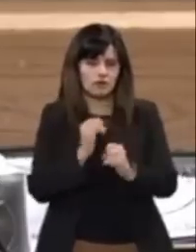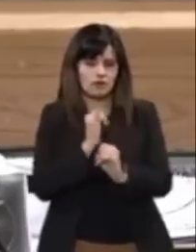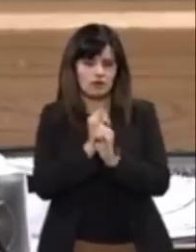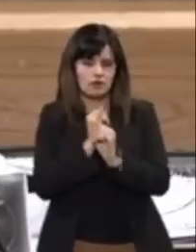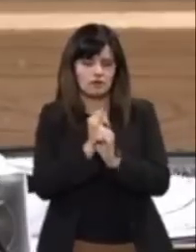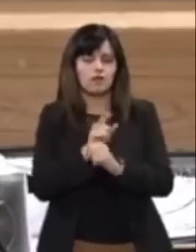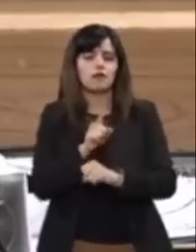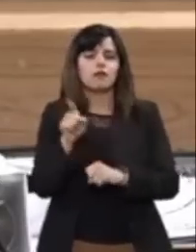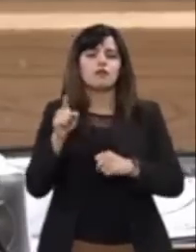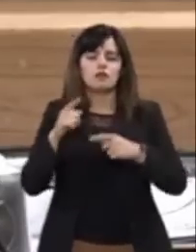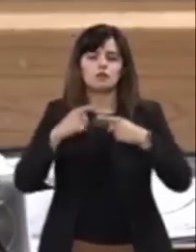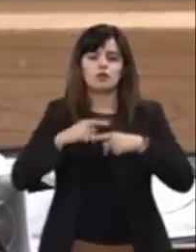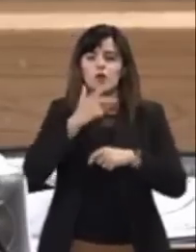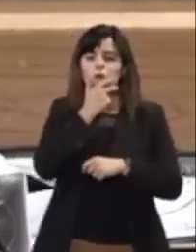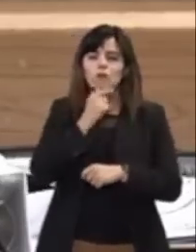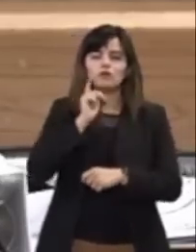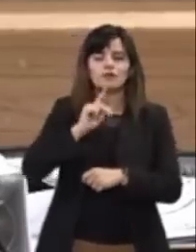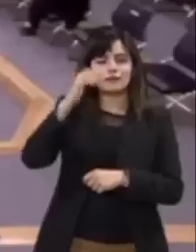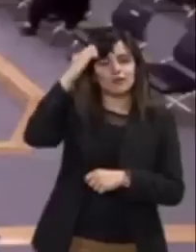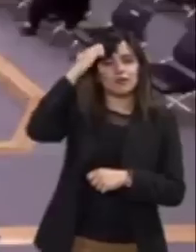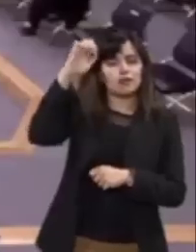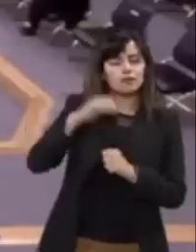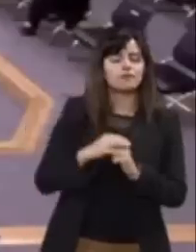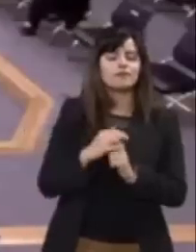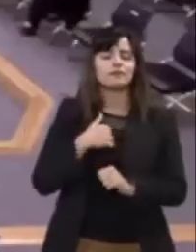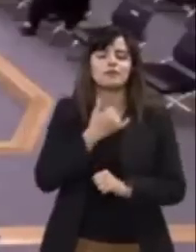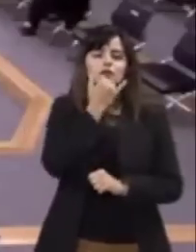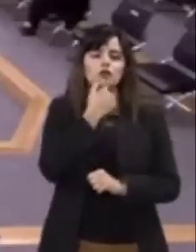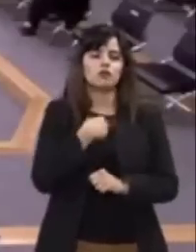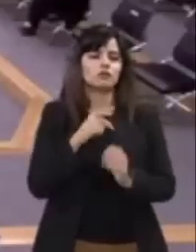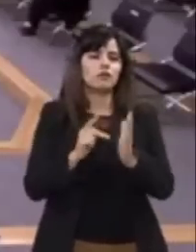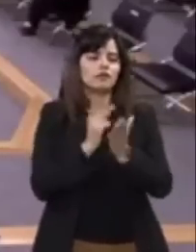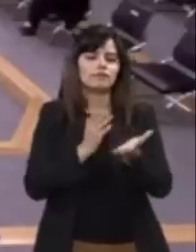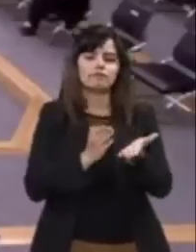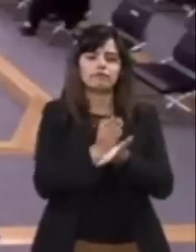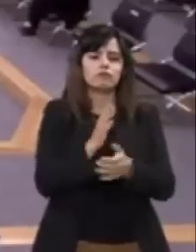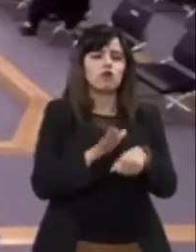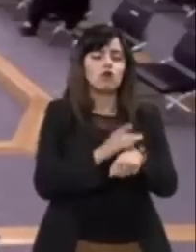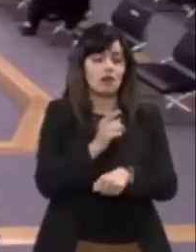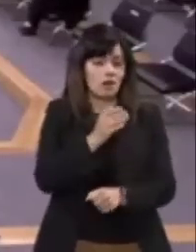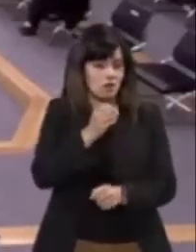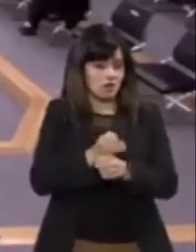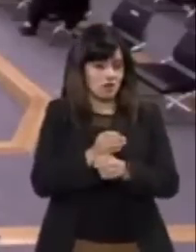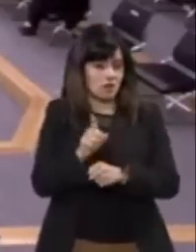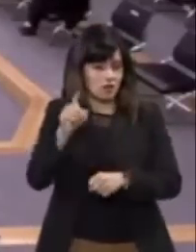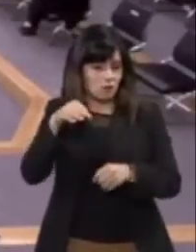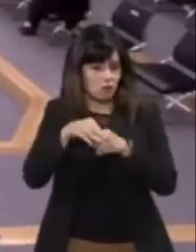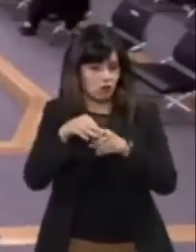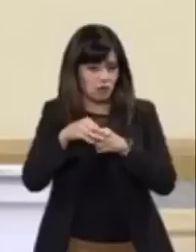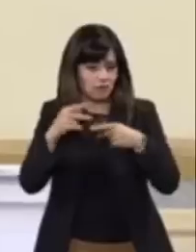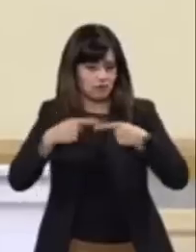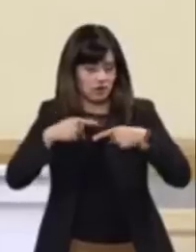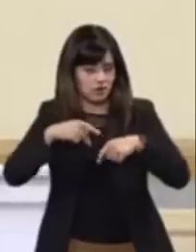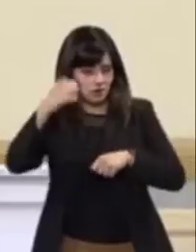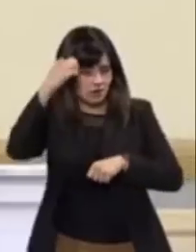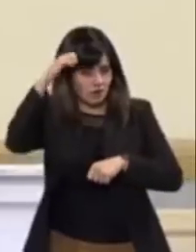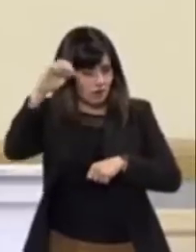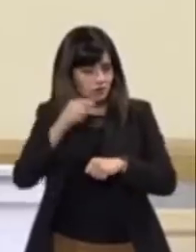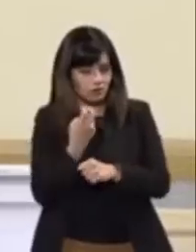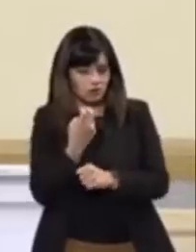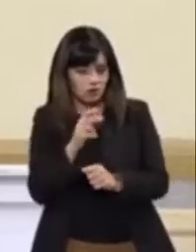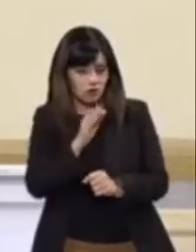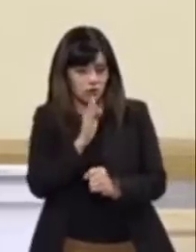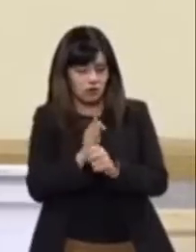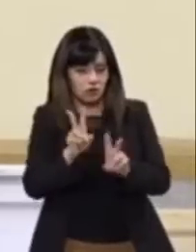extranjero. No lo voy a volver a interrumpir porque no tiene nada que ver el voto de los mexicanos en el extranjero en esta sesión. Sé que de